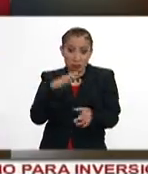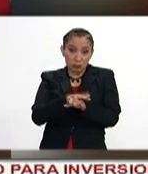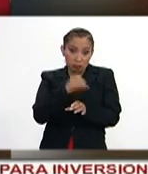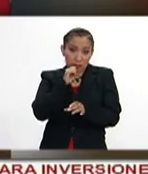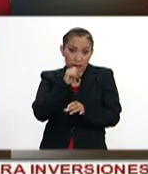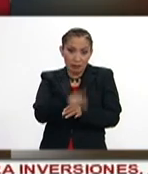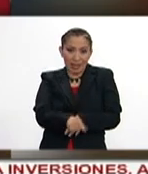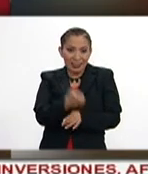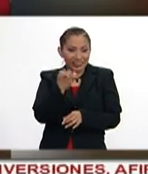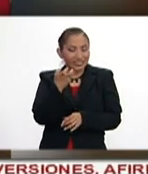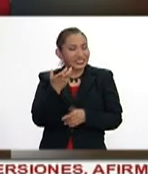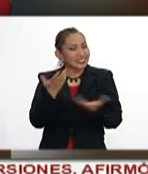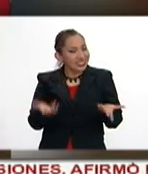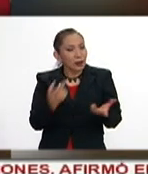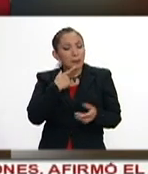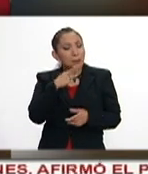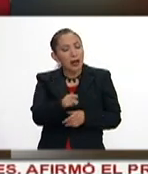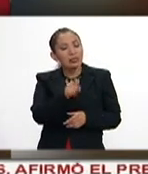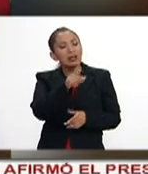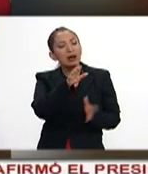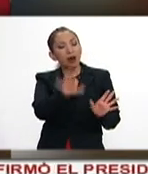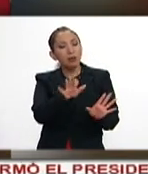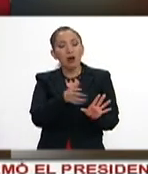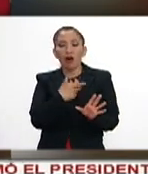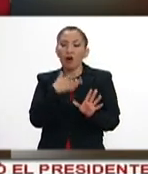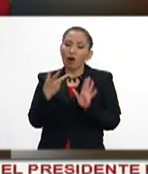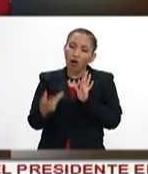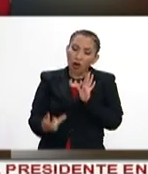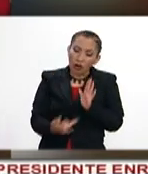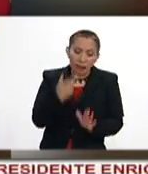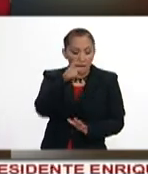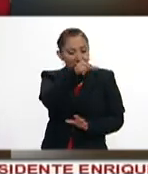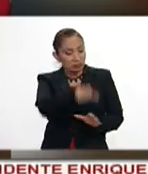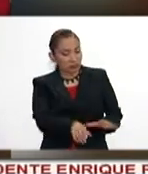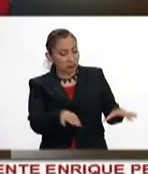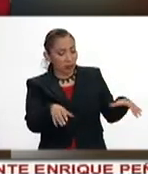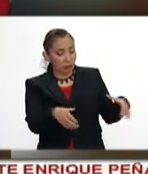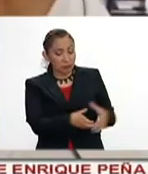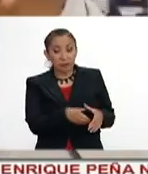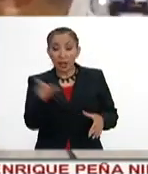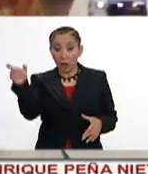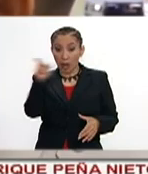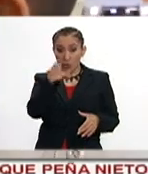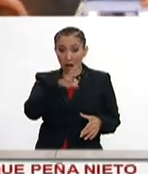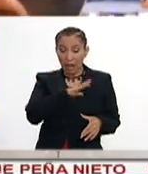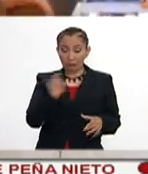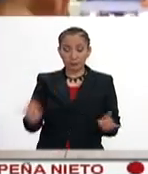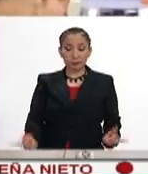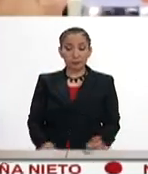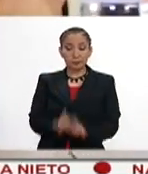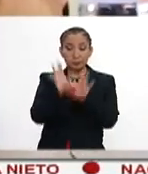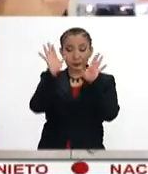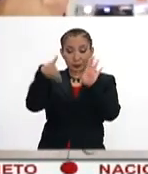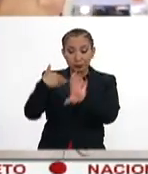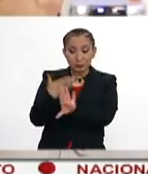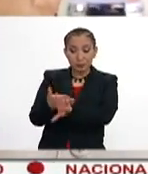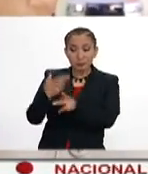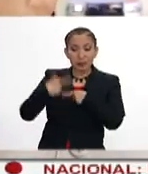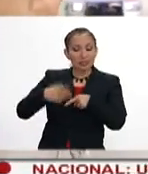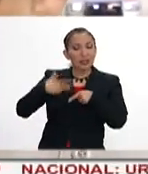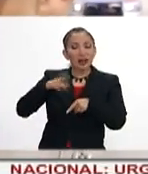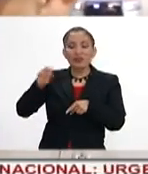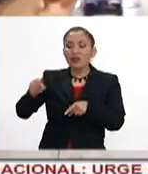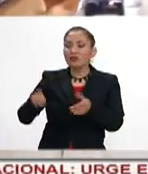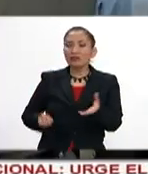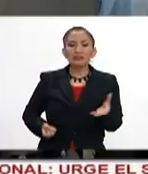también están mandando de alguna manera las sombras otra vez a esta comunidad. A la hora de que haya un delito contra este tipo de gente, ya no